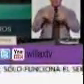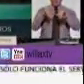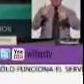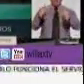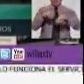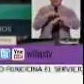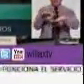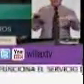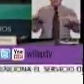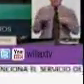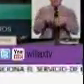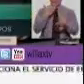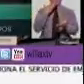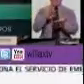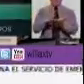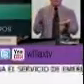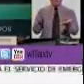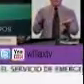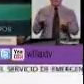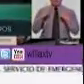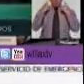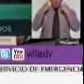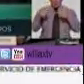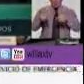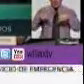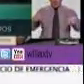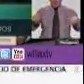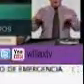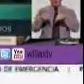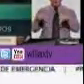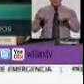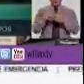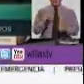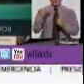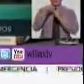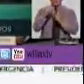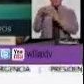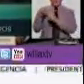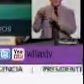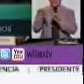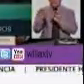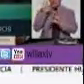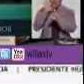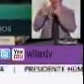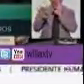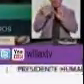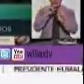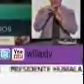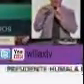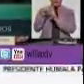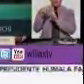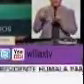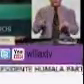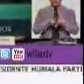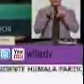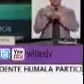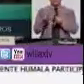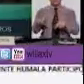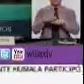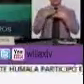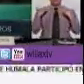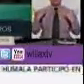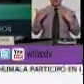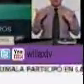groseramente, arbitrariamente un audio, poner frases, sacar palabras y de esta manera